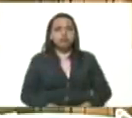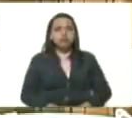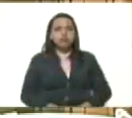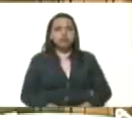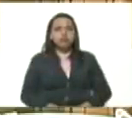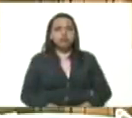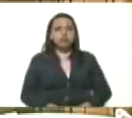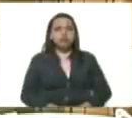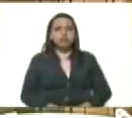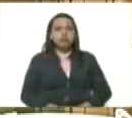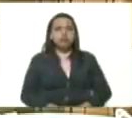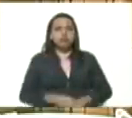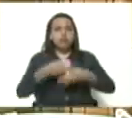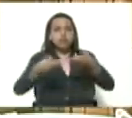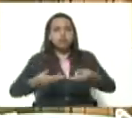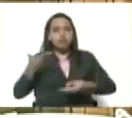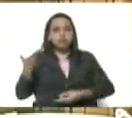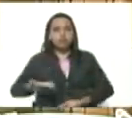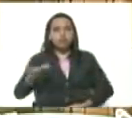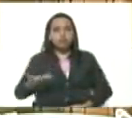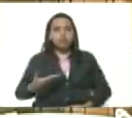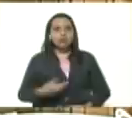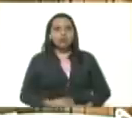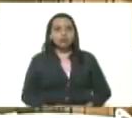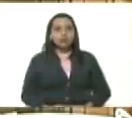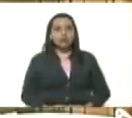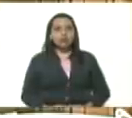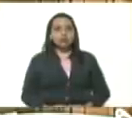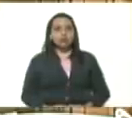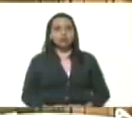Esto siempre es importante.